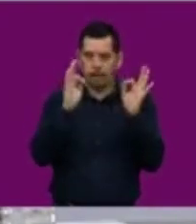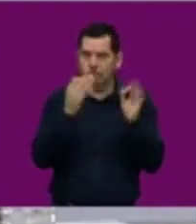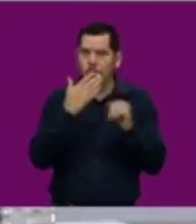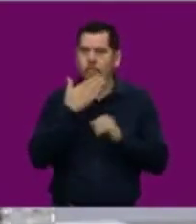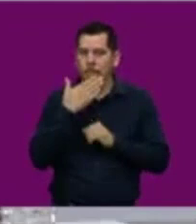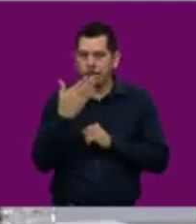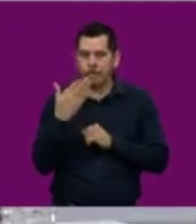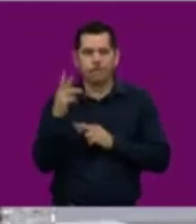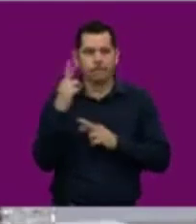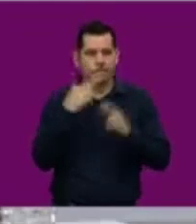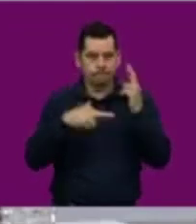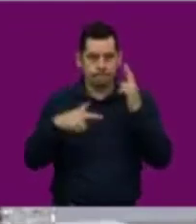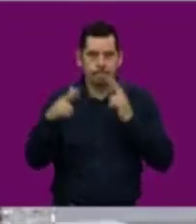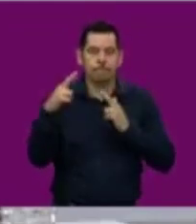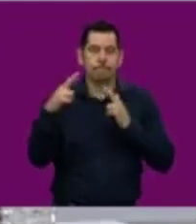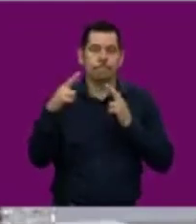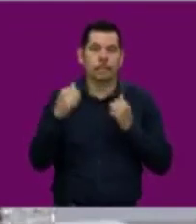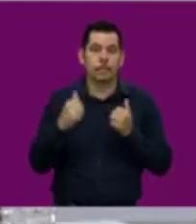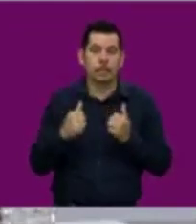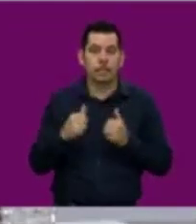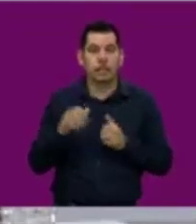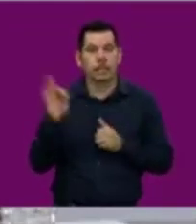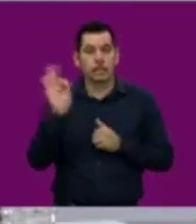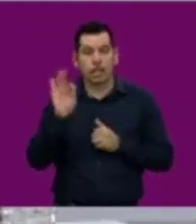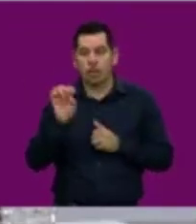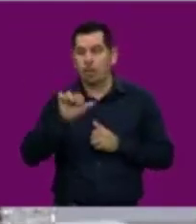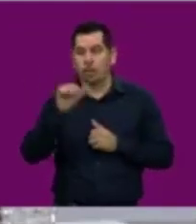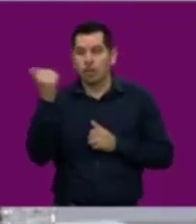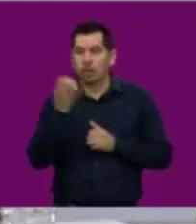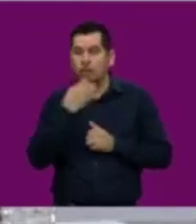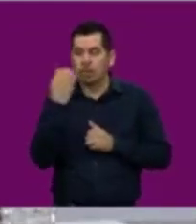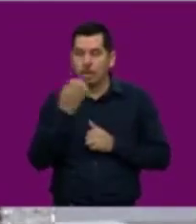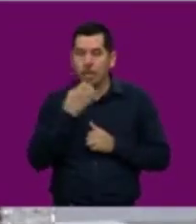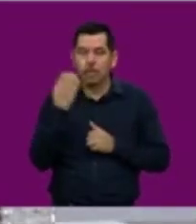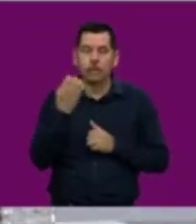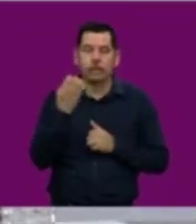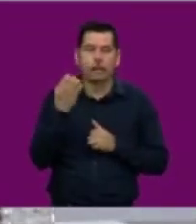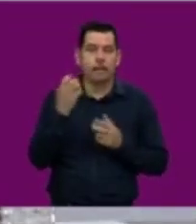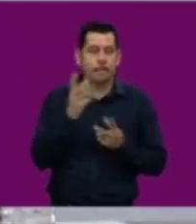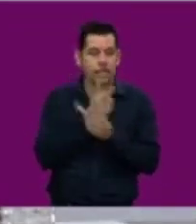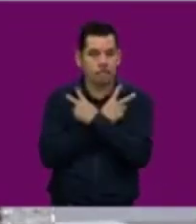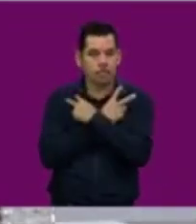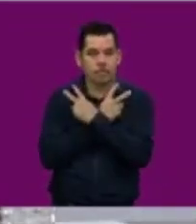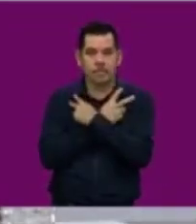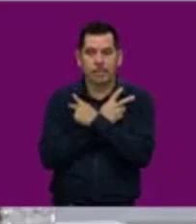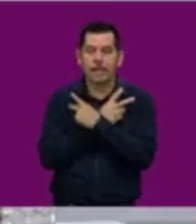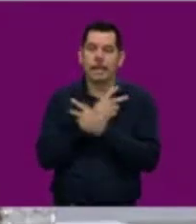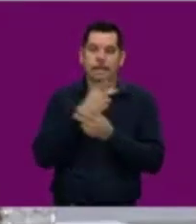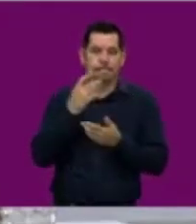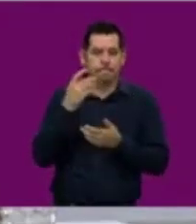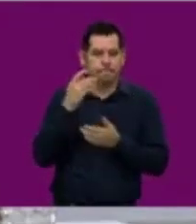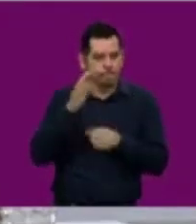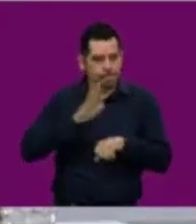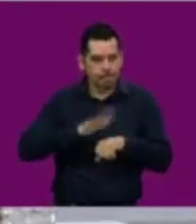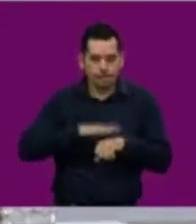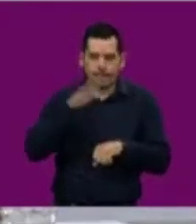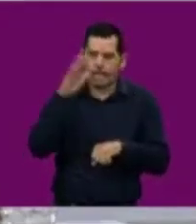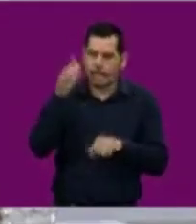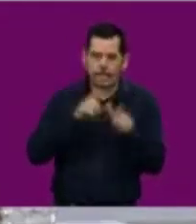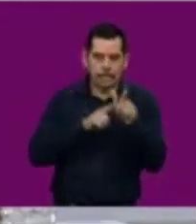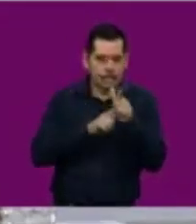de escuelas que durante el receso escolar nosotros vamos a seguir trabajando tengamos que